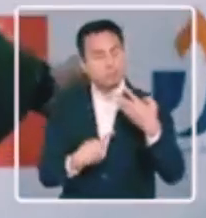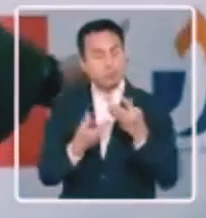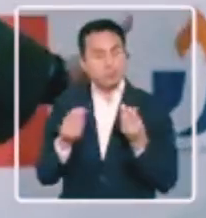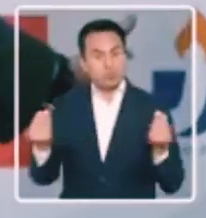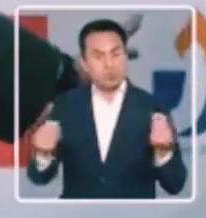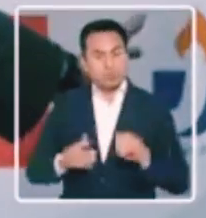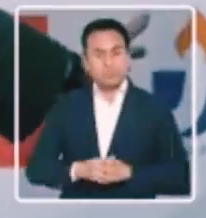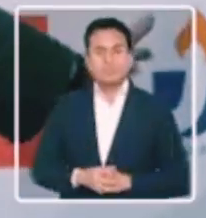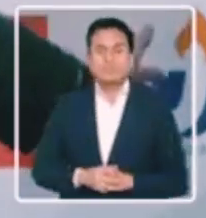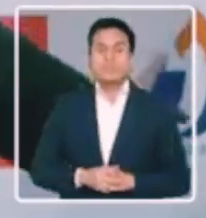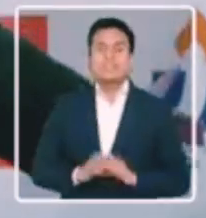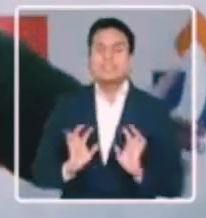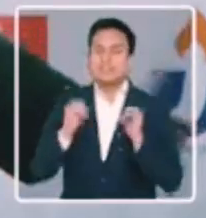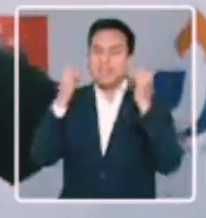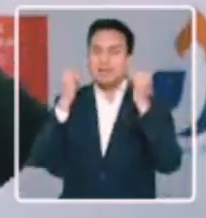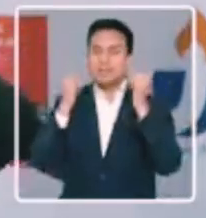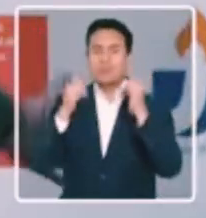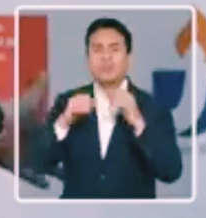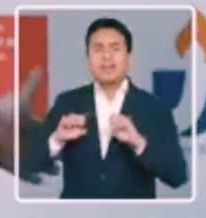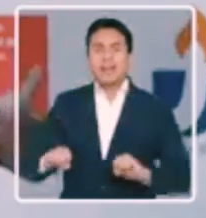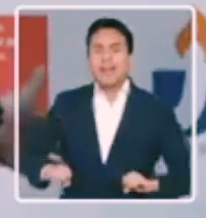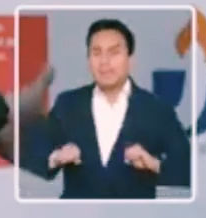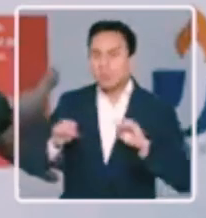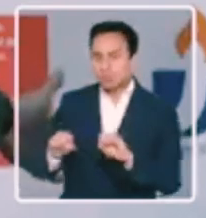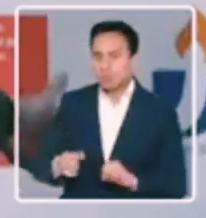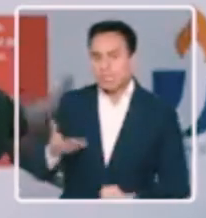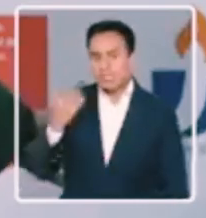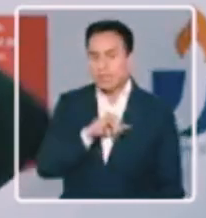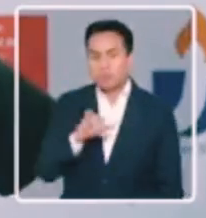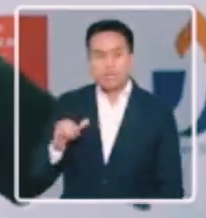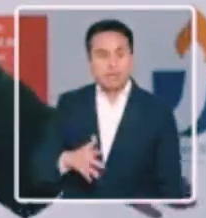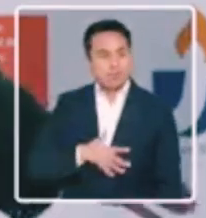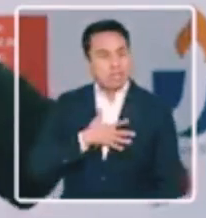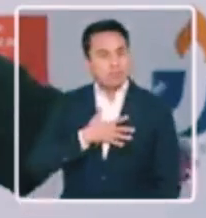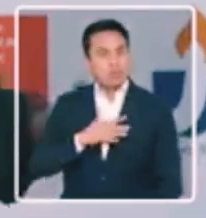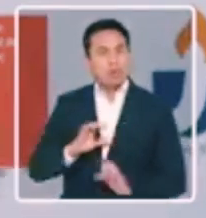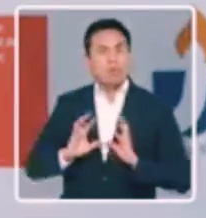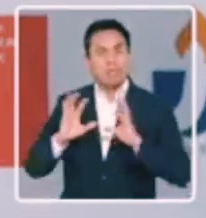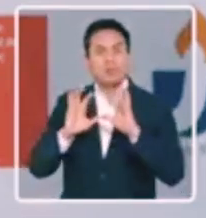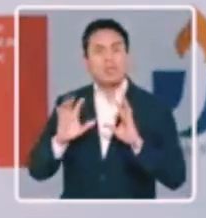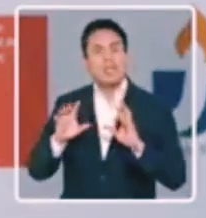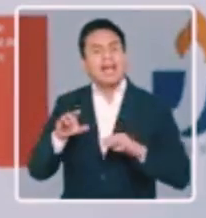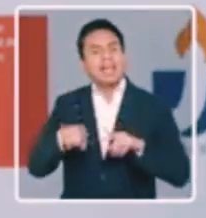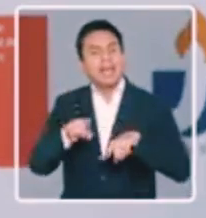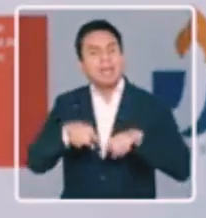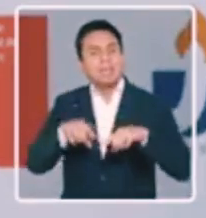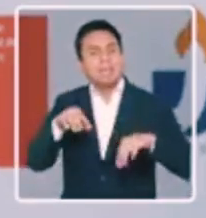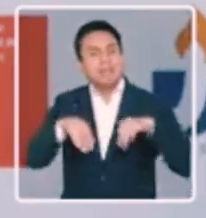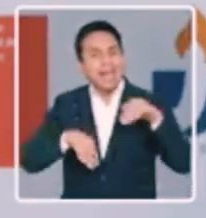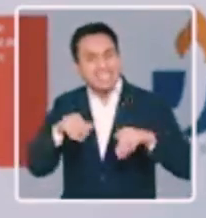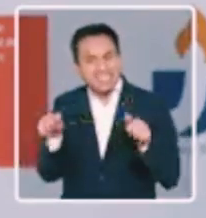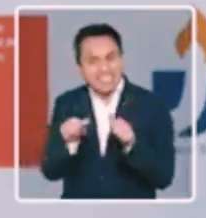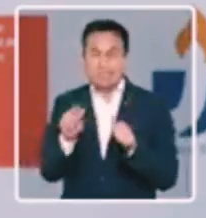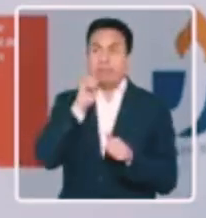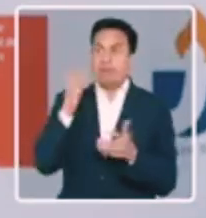eso y disfrutamos el Remo y de repente nos emocionamos con el voleibol playa y no podíamos